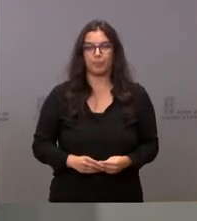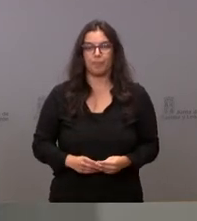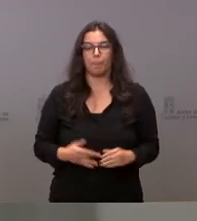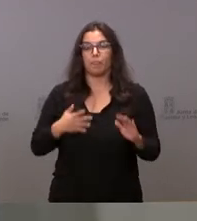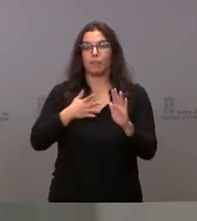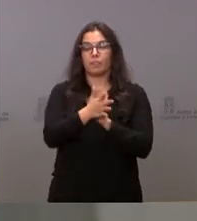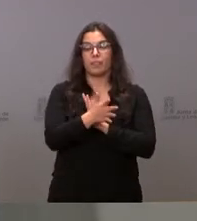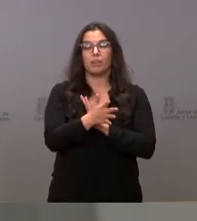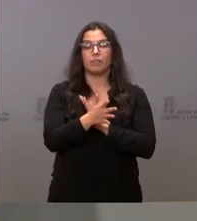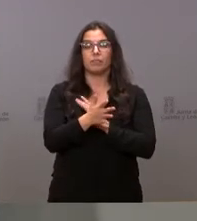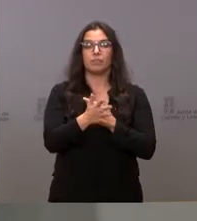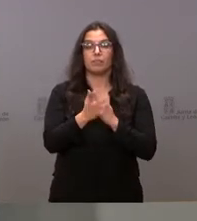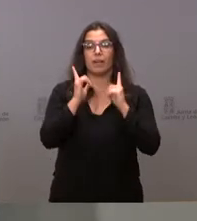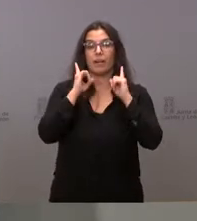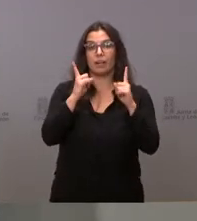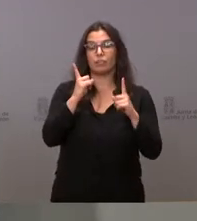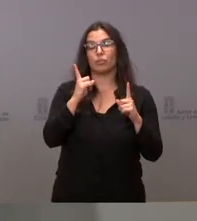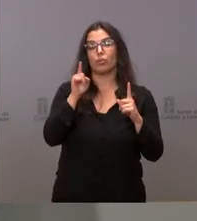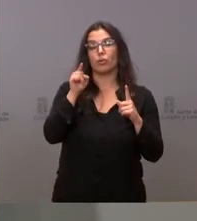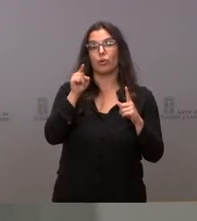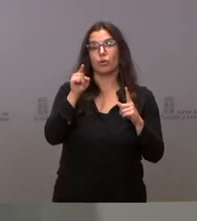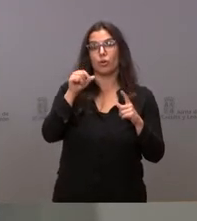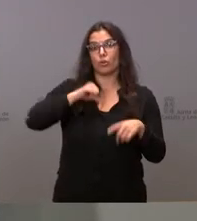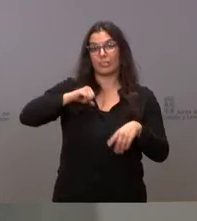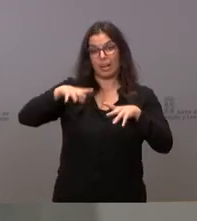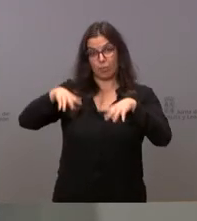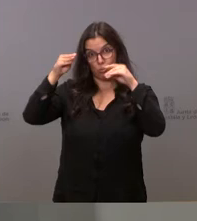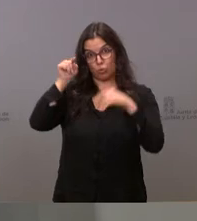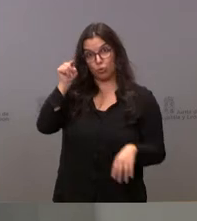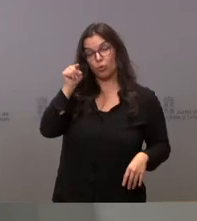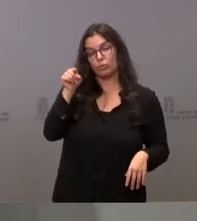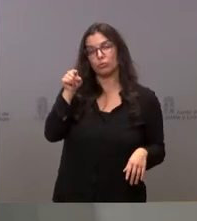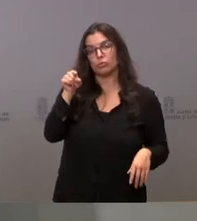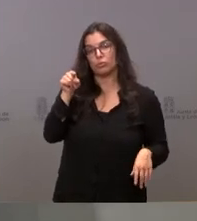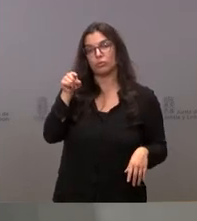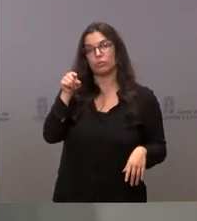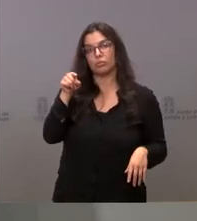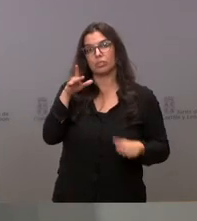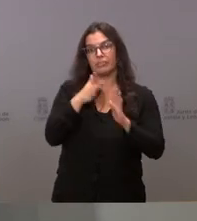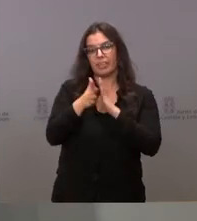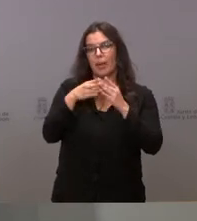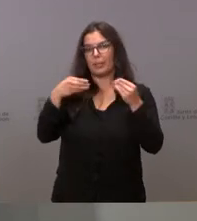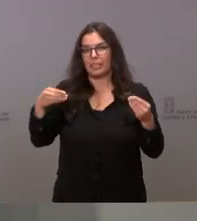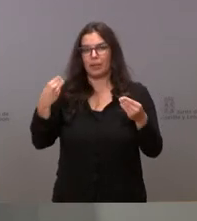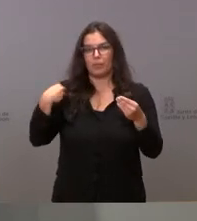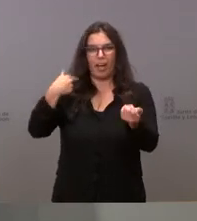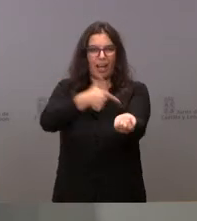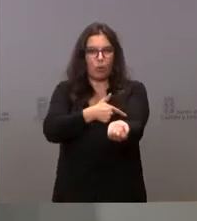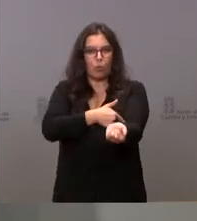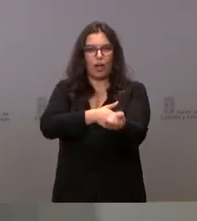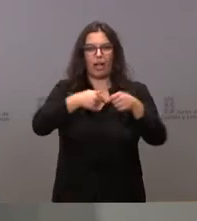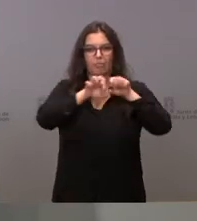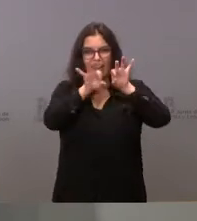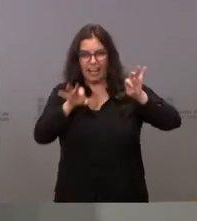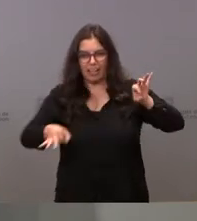de, en el caso del complejo de Burgos, de material como catéteres, agujas, jeringas,